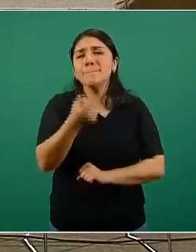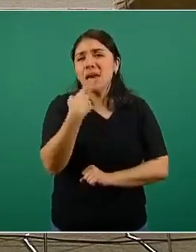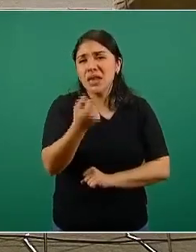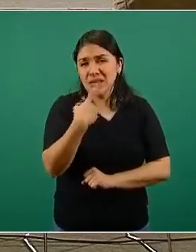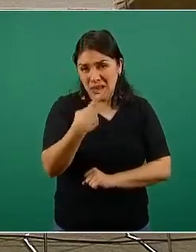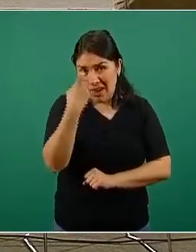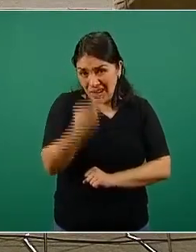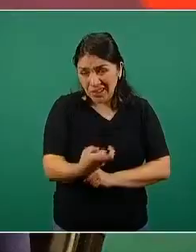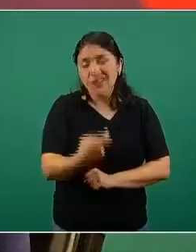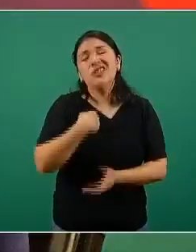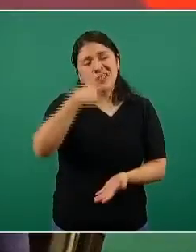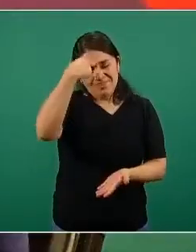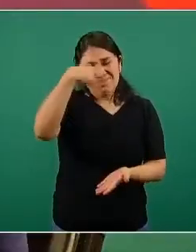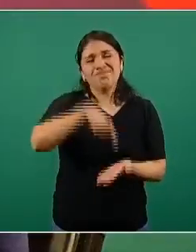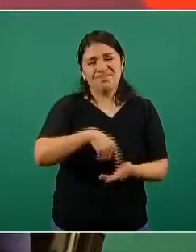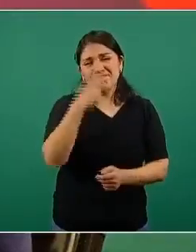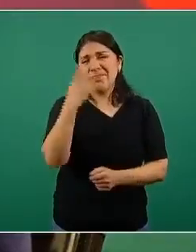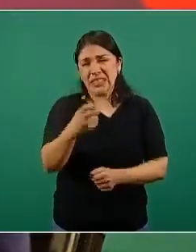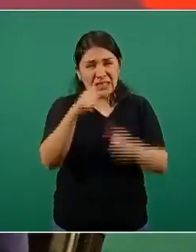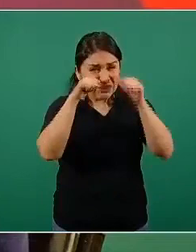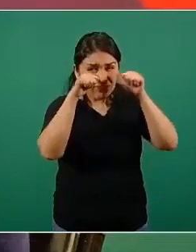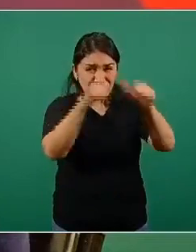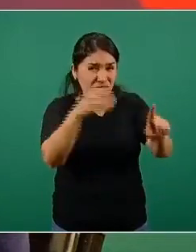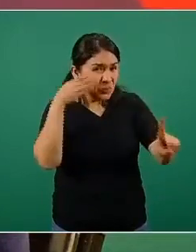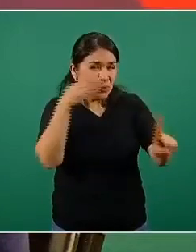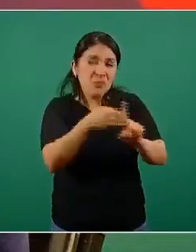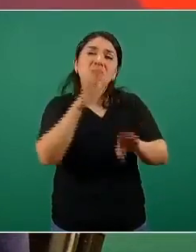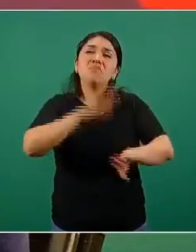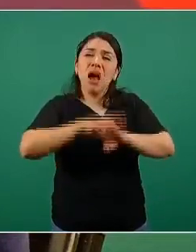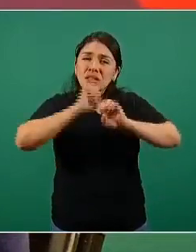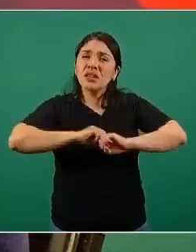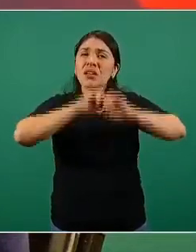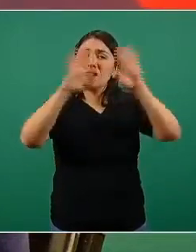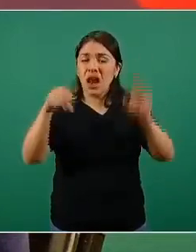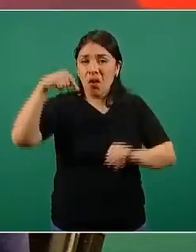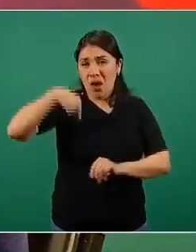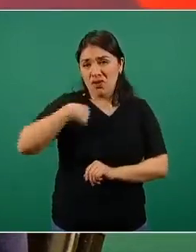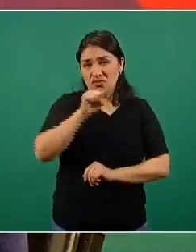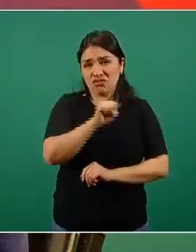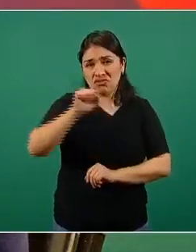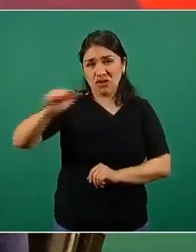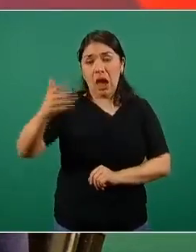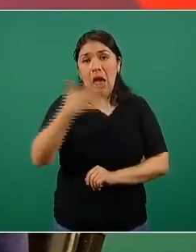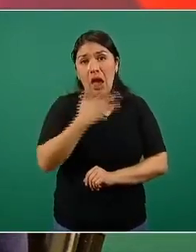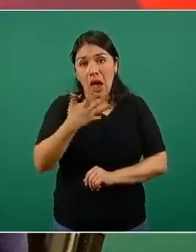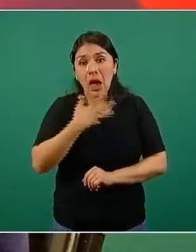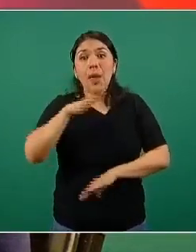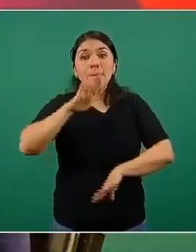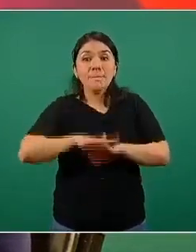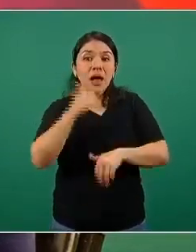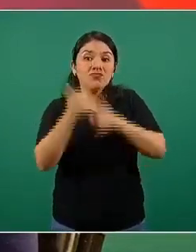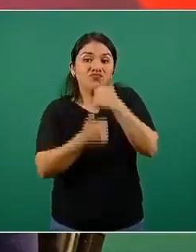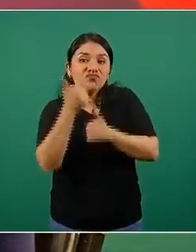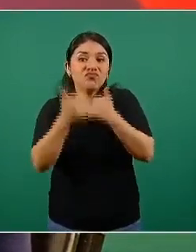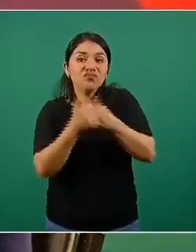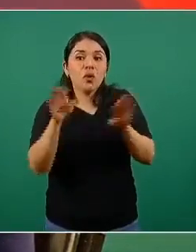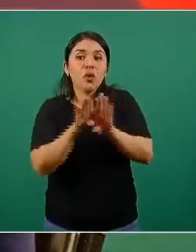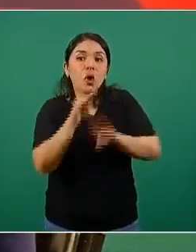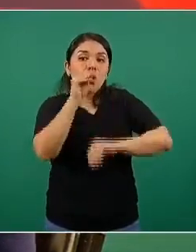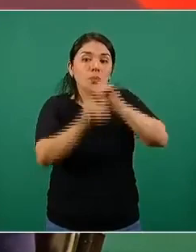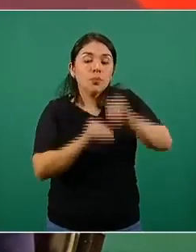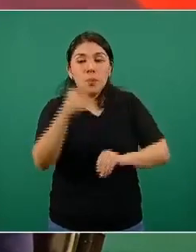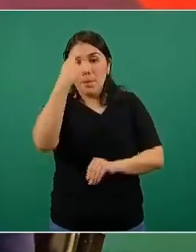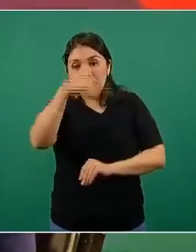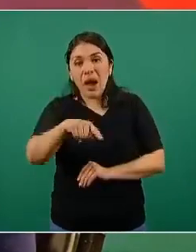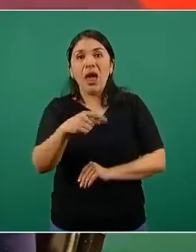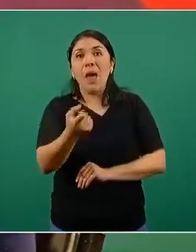que eso es uno de los enfoques claros que tenemos en la Secretaría de Salud. Se está optimizando los tratamientos